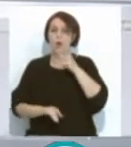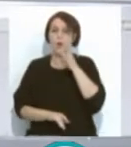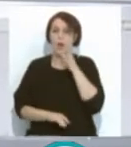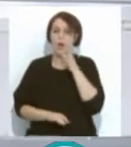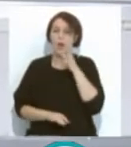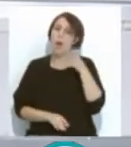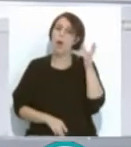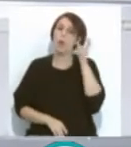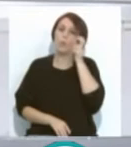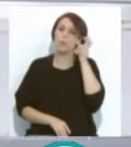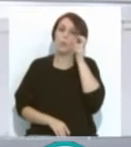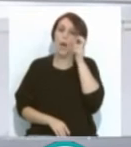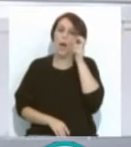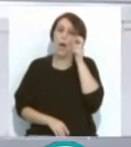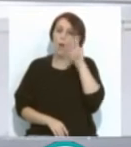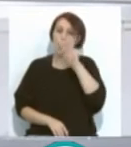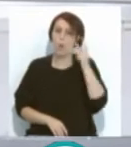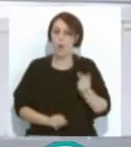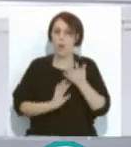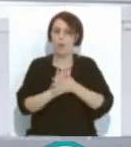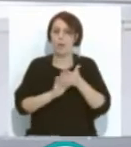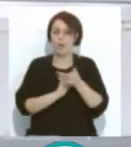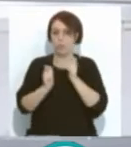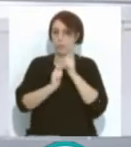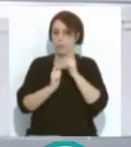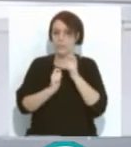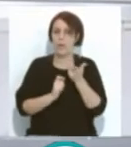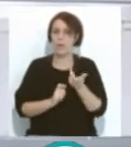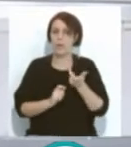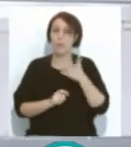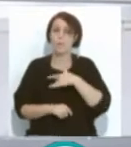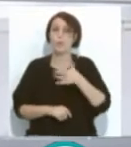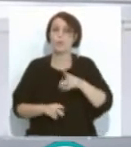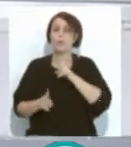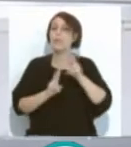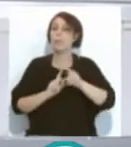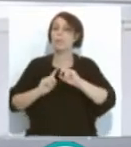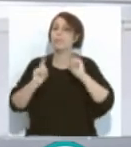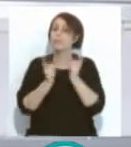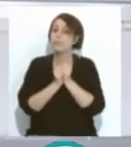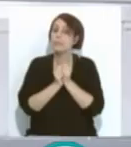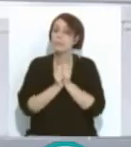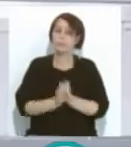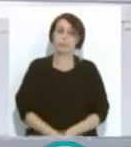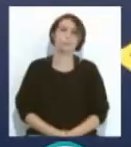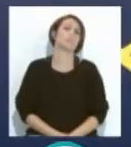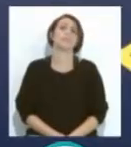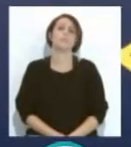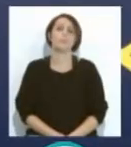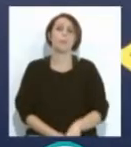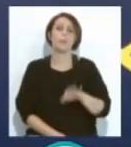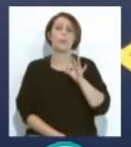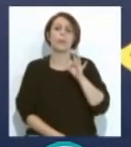a escuchar al charrúa hablando hoy en rueda de prensa y bueno, contentando, cortita y al pie. La